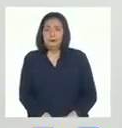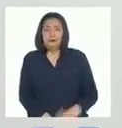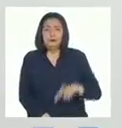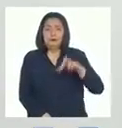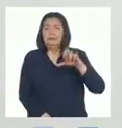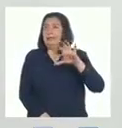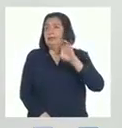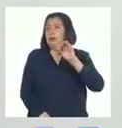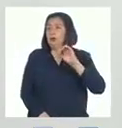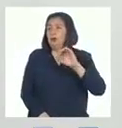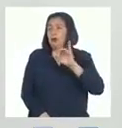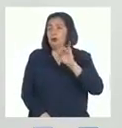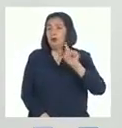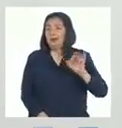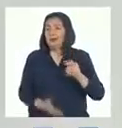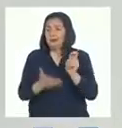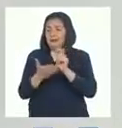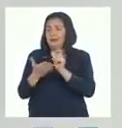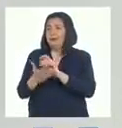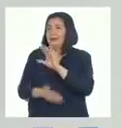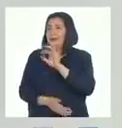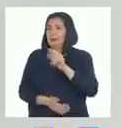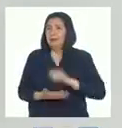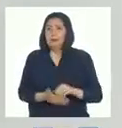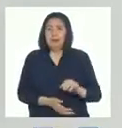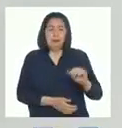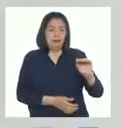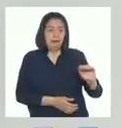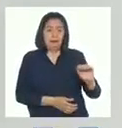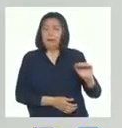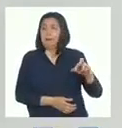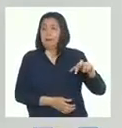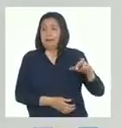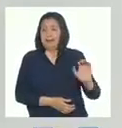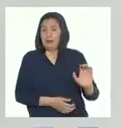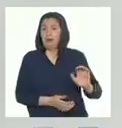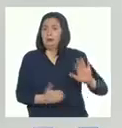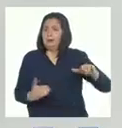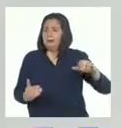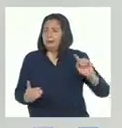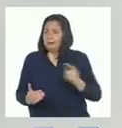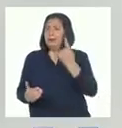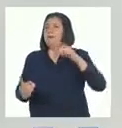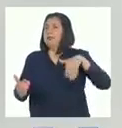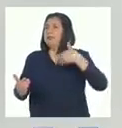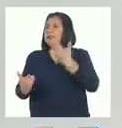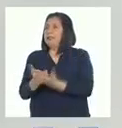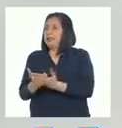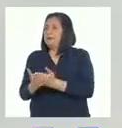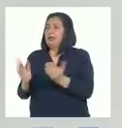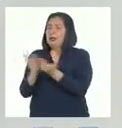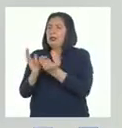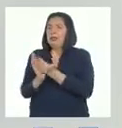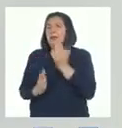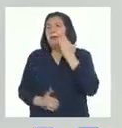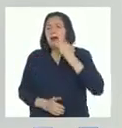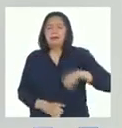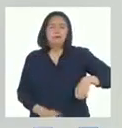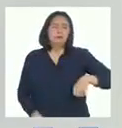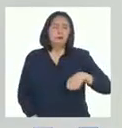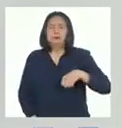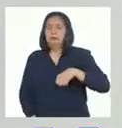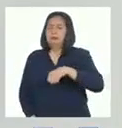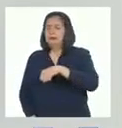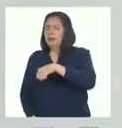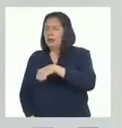Paco Yunque, de César Vallejo. Paco Yunque llegaba por primera vez a la escuela de la mano de su madre.